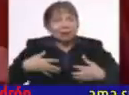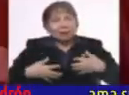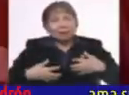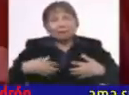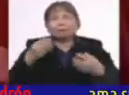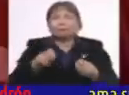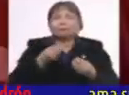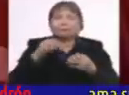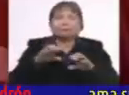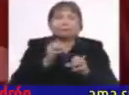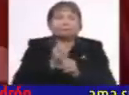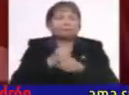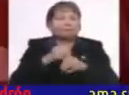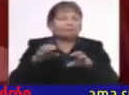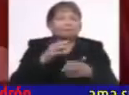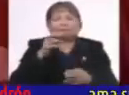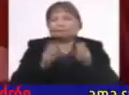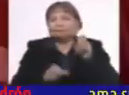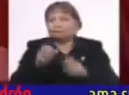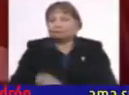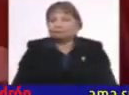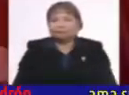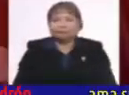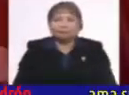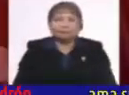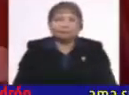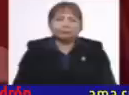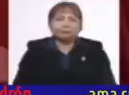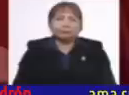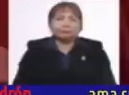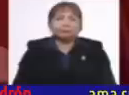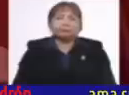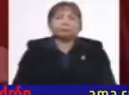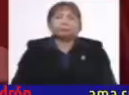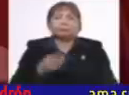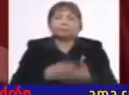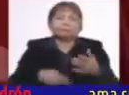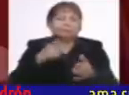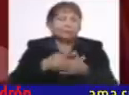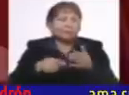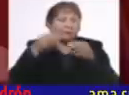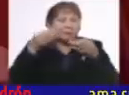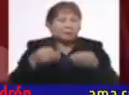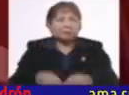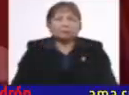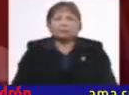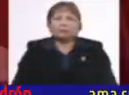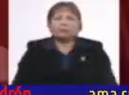de cómo se está manejando la cosa pública pero sobre todo de que se me haya cuestionado decisiones